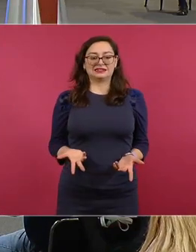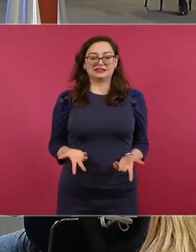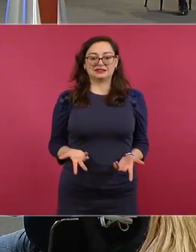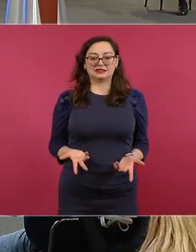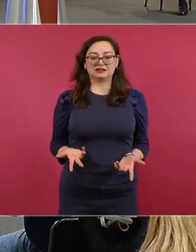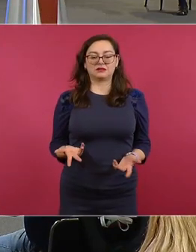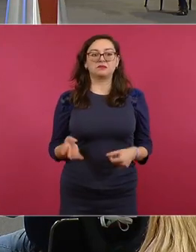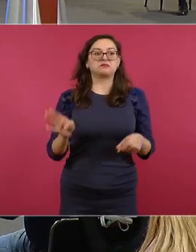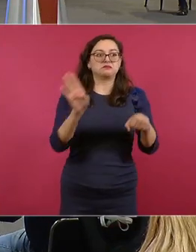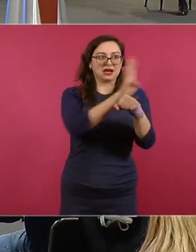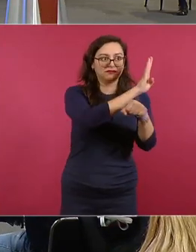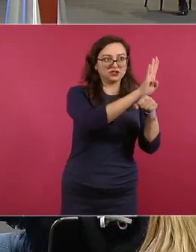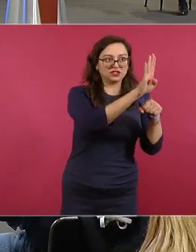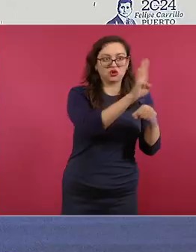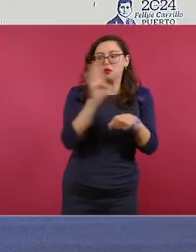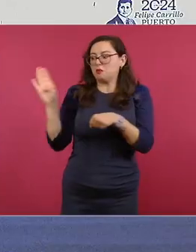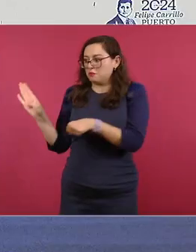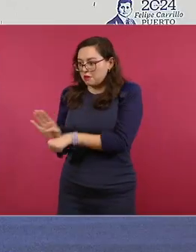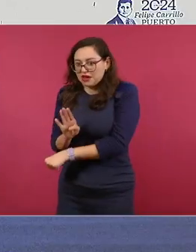doble juego.